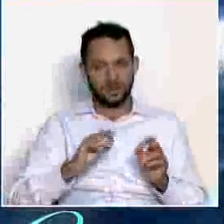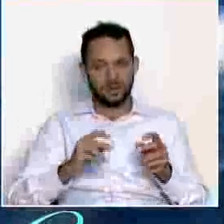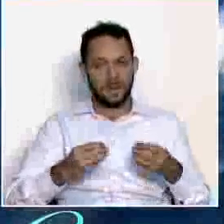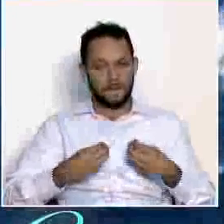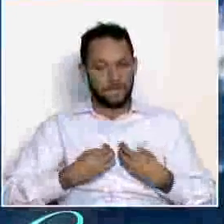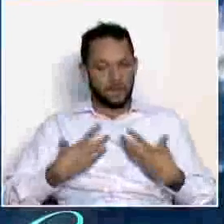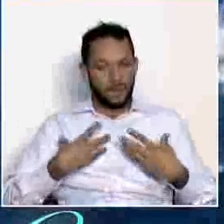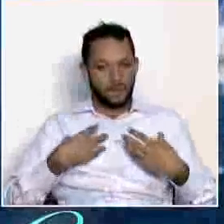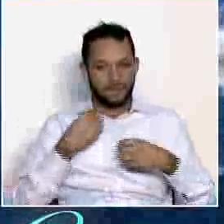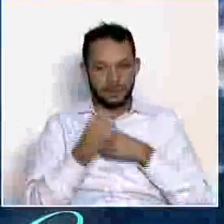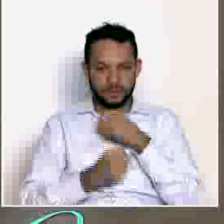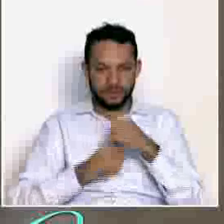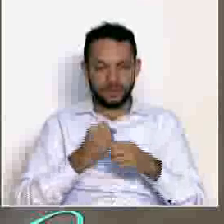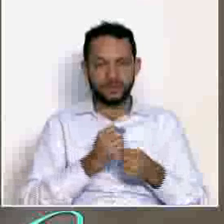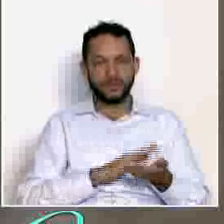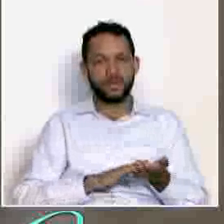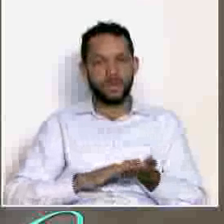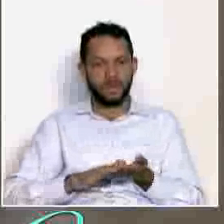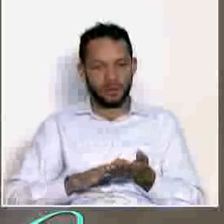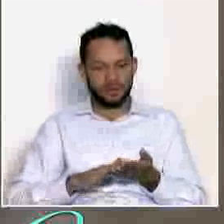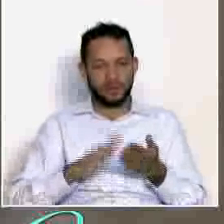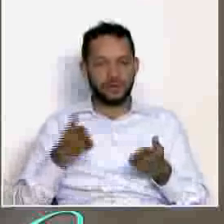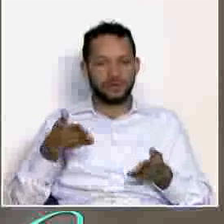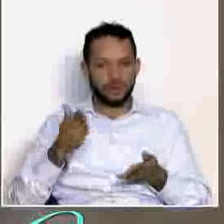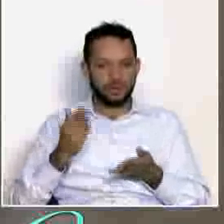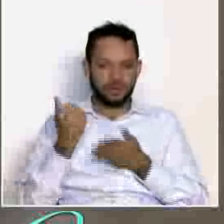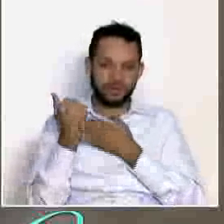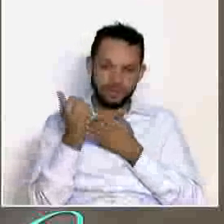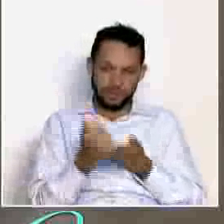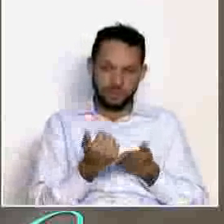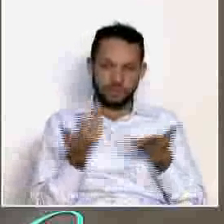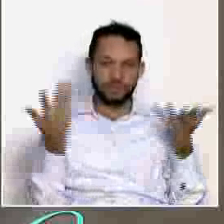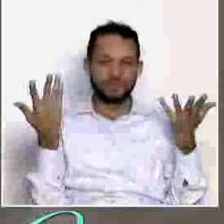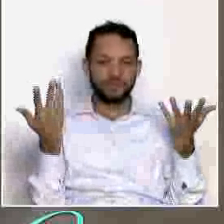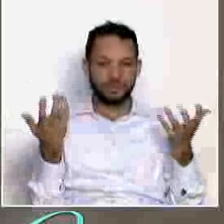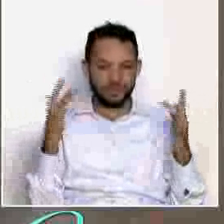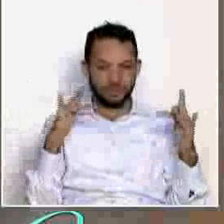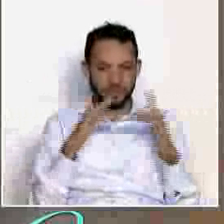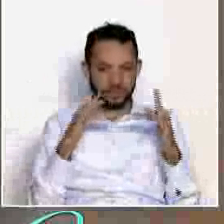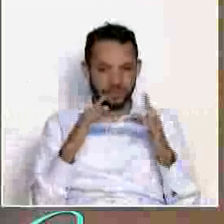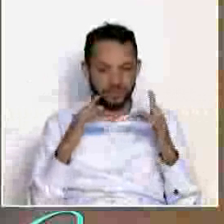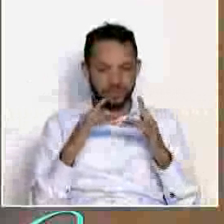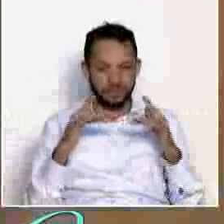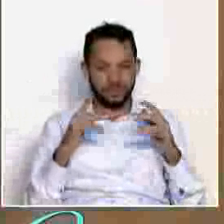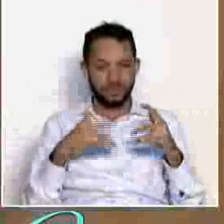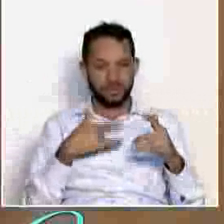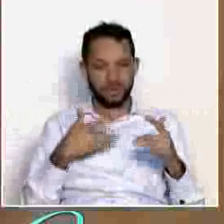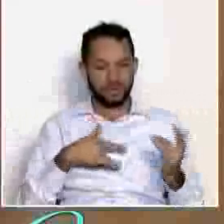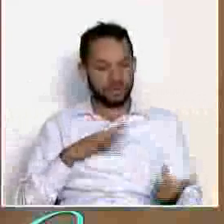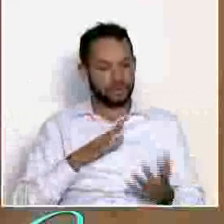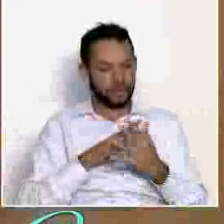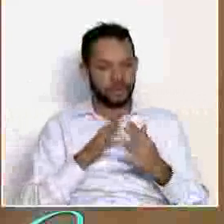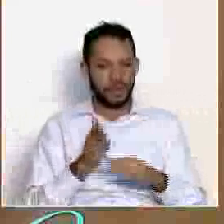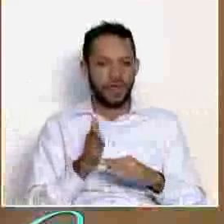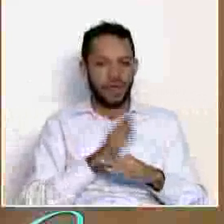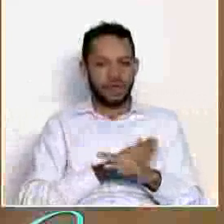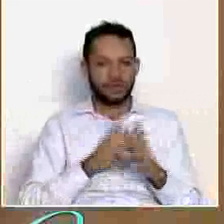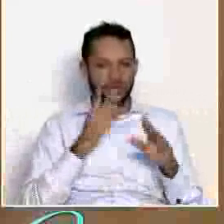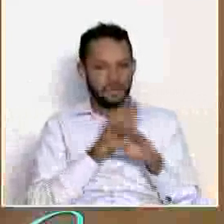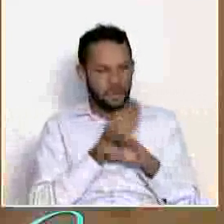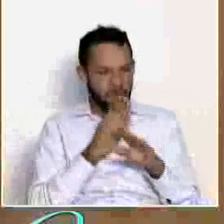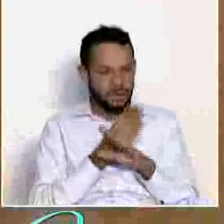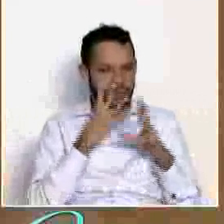un problema para resolver, pero sí un don para querer, y podrás sentirte bien con lo que antes te